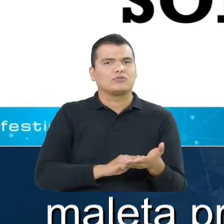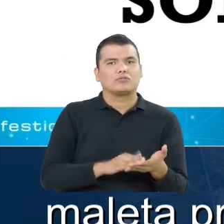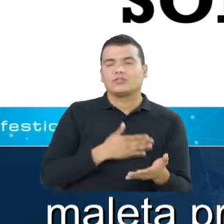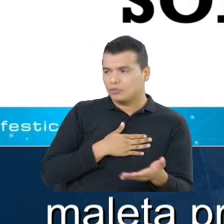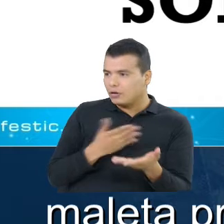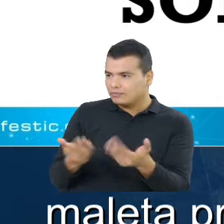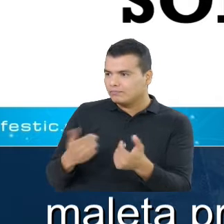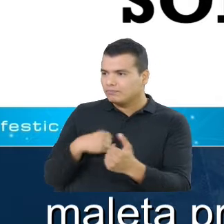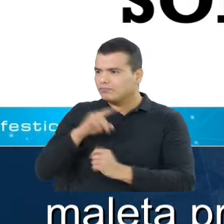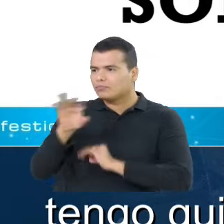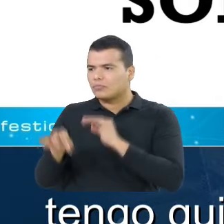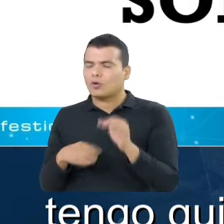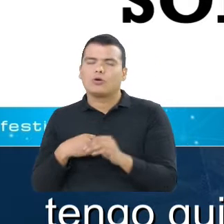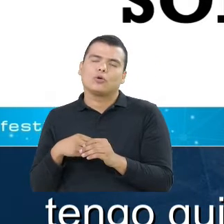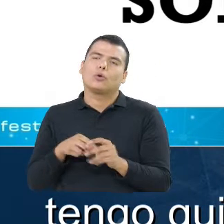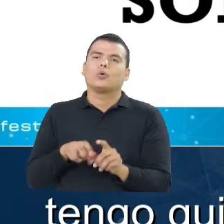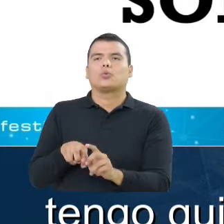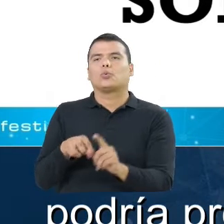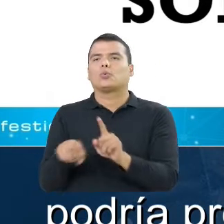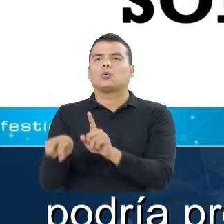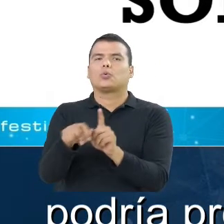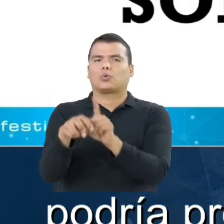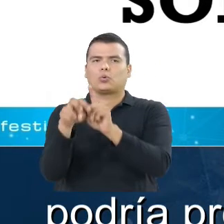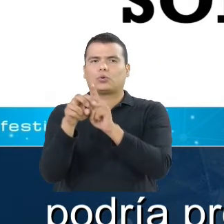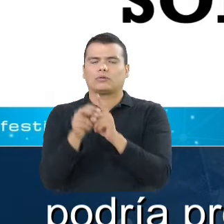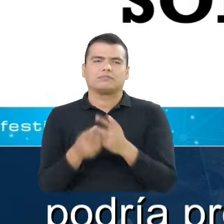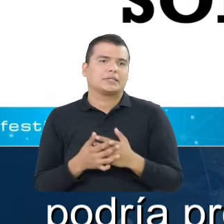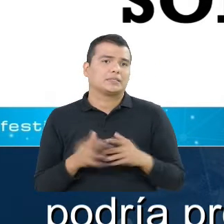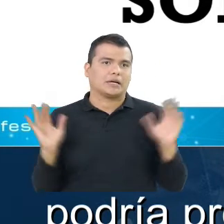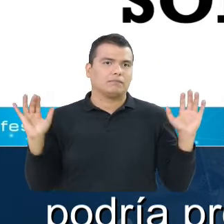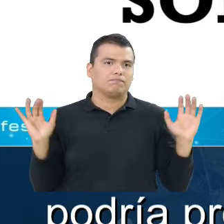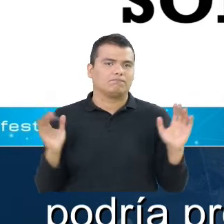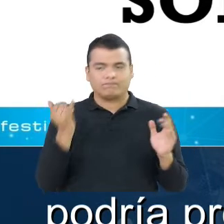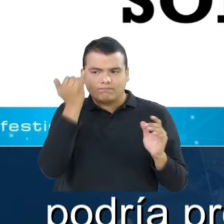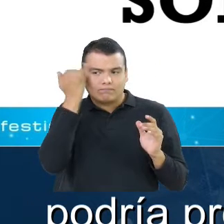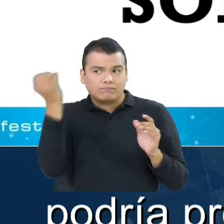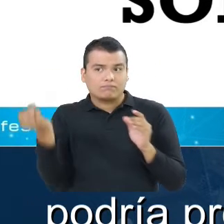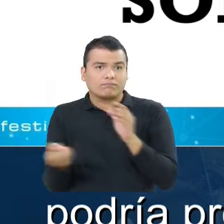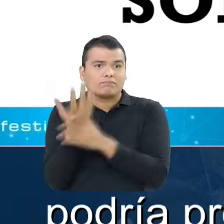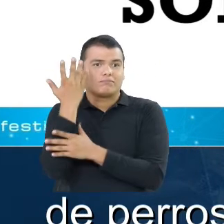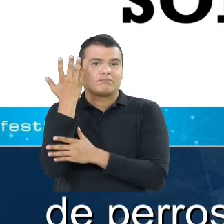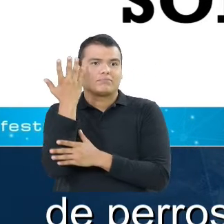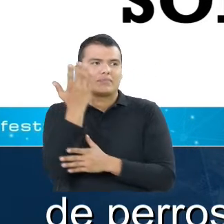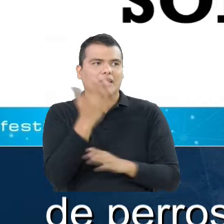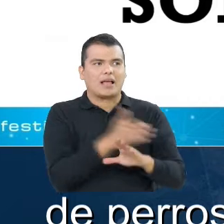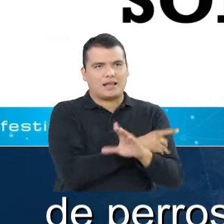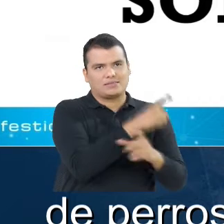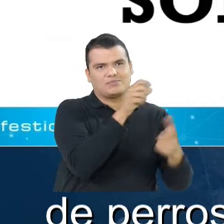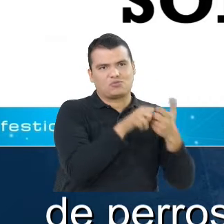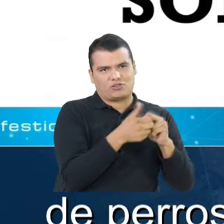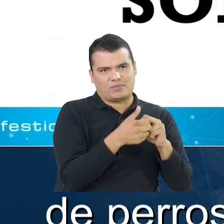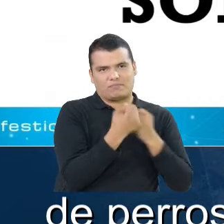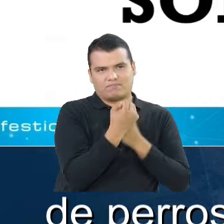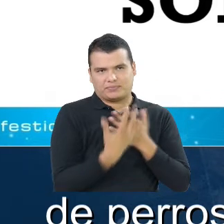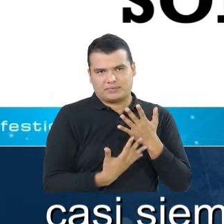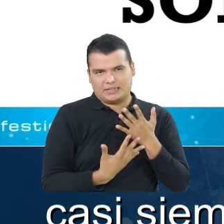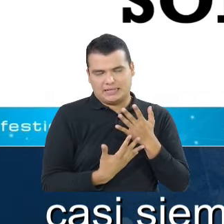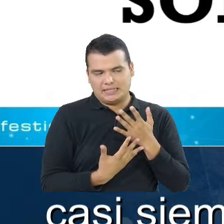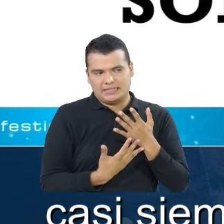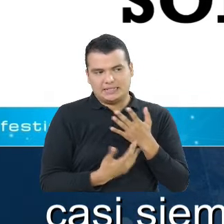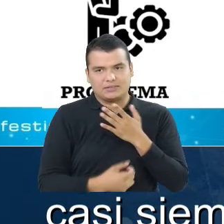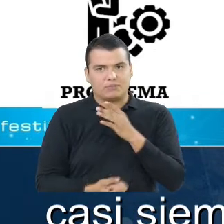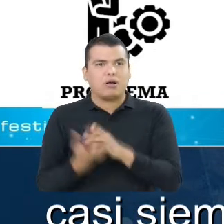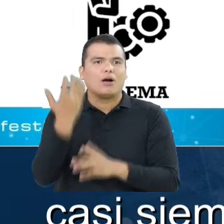cuidadores de perros o de paseadores de perros. Entonces, casi siempre las ideas vienen con base a un problema o una solución. Sin embargo,